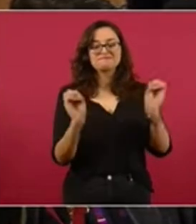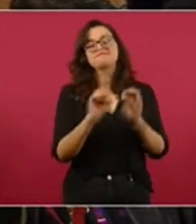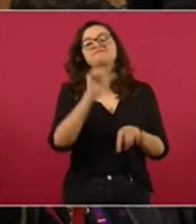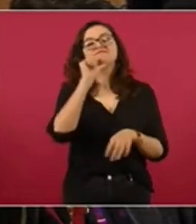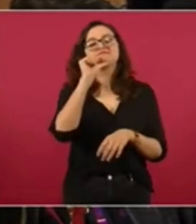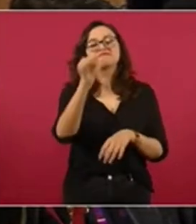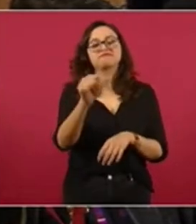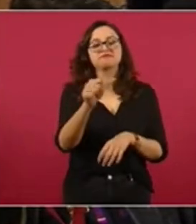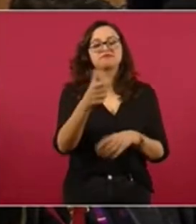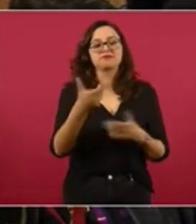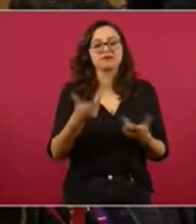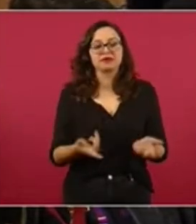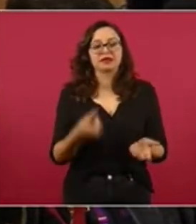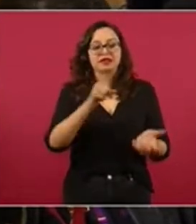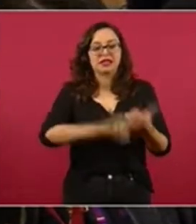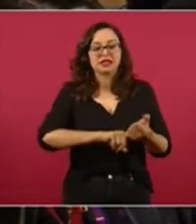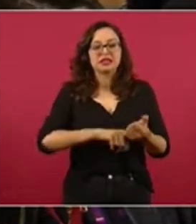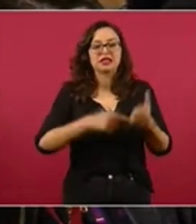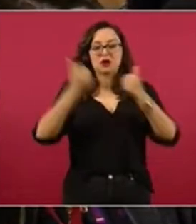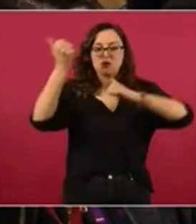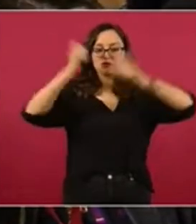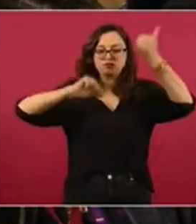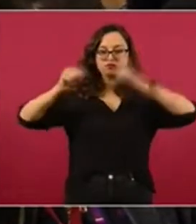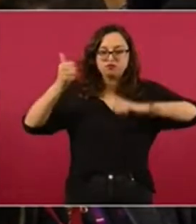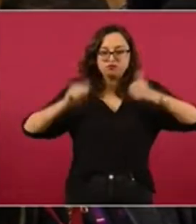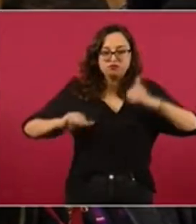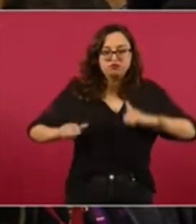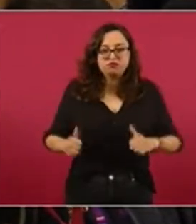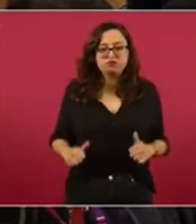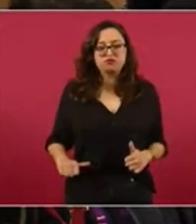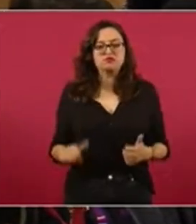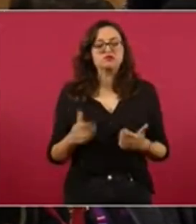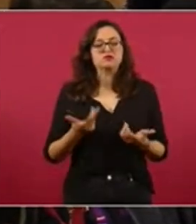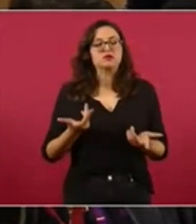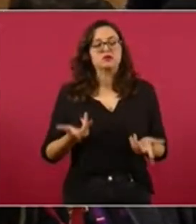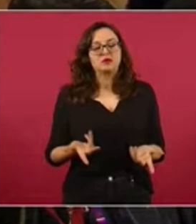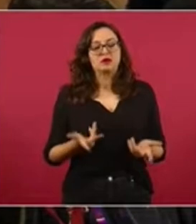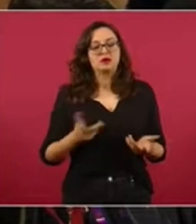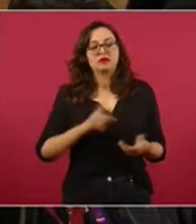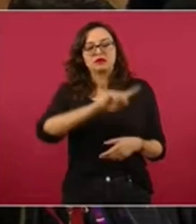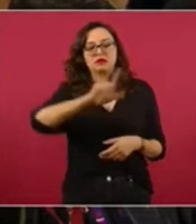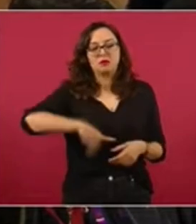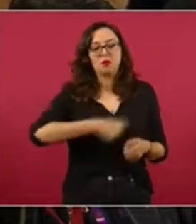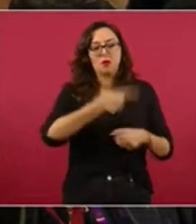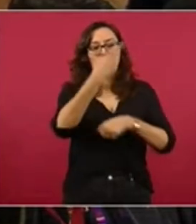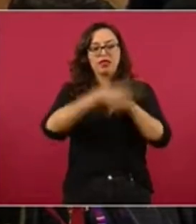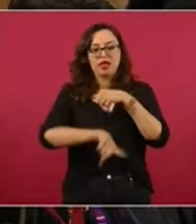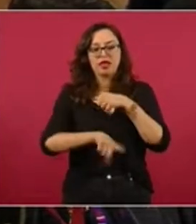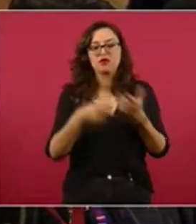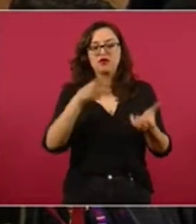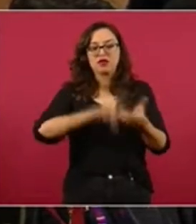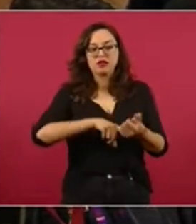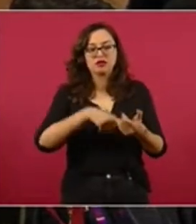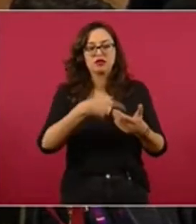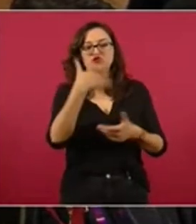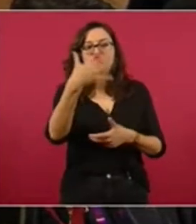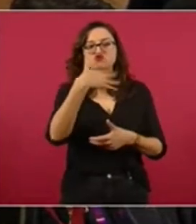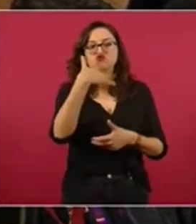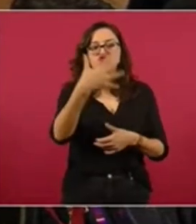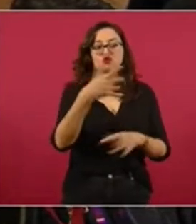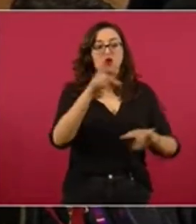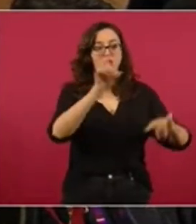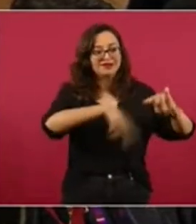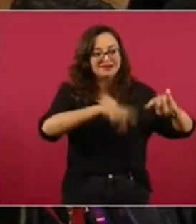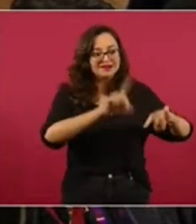quitar los polímeros, no existen cirujanos plásticos preparados para poderlo hacer. Y esa contestación le dieron y yo